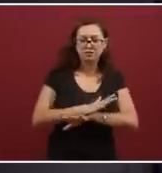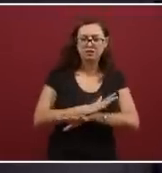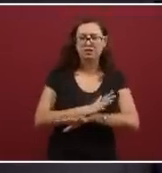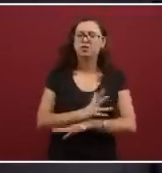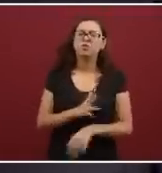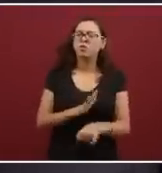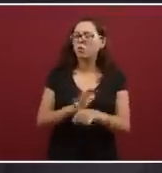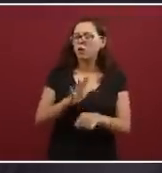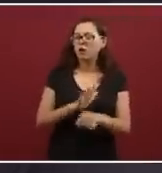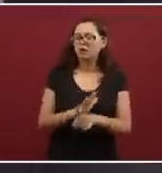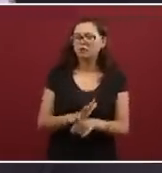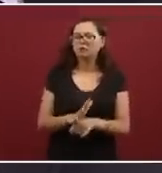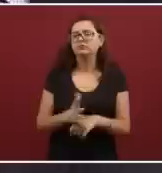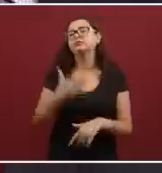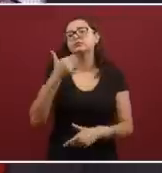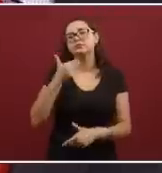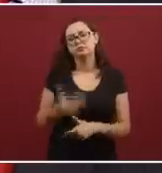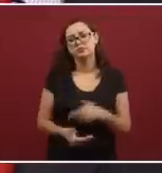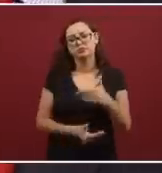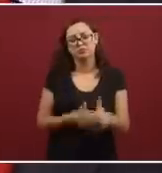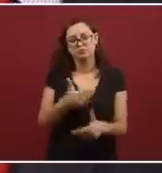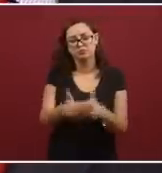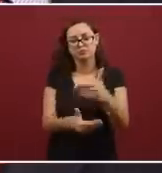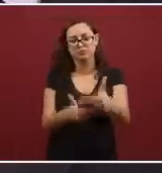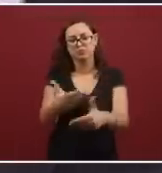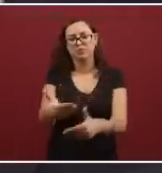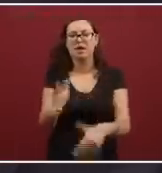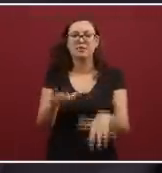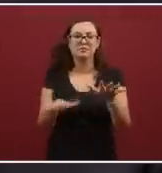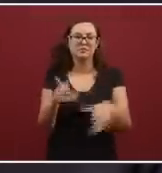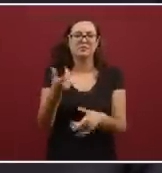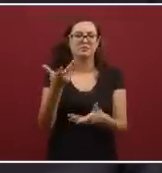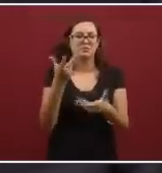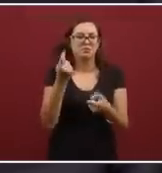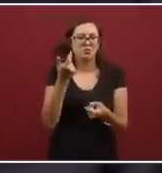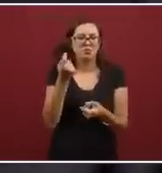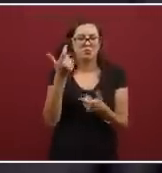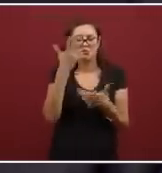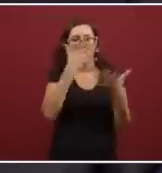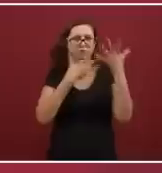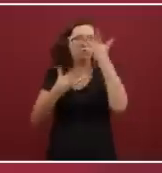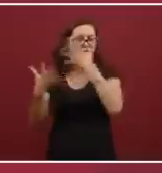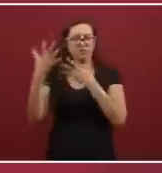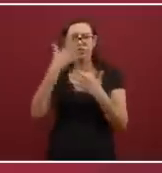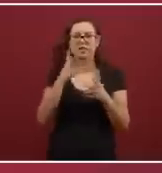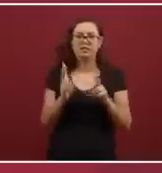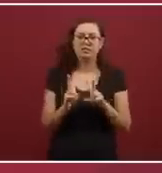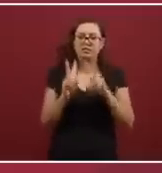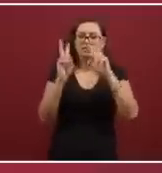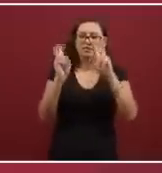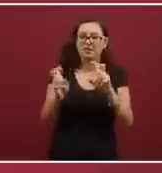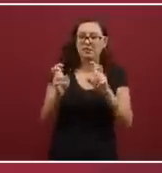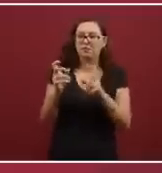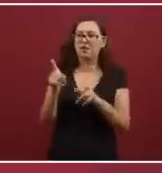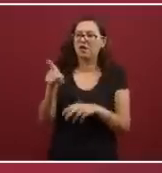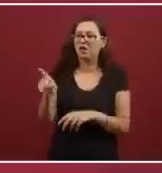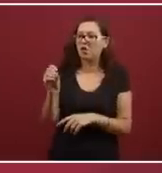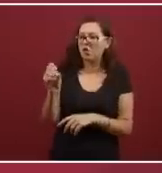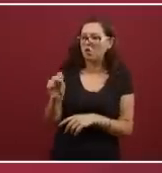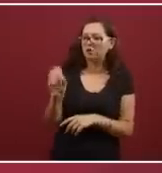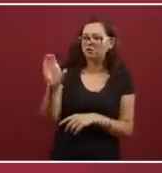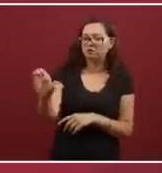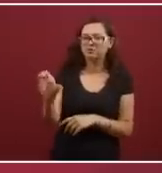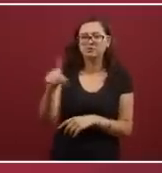el procedimiento de apoyo a organizaciones